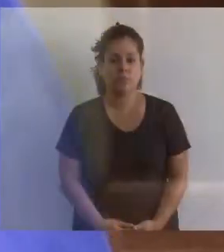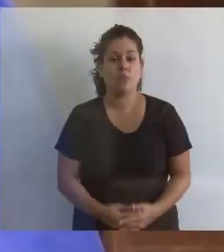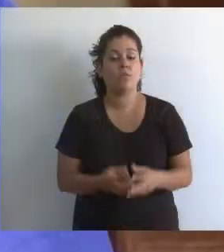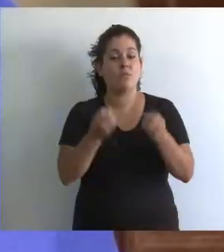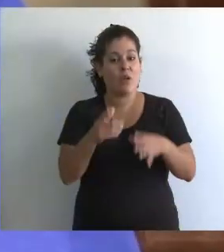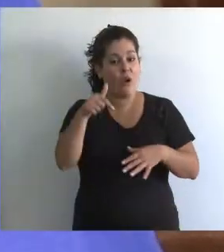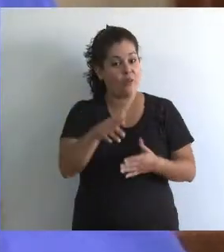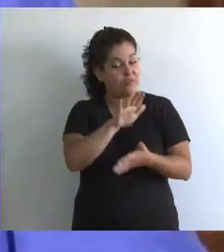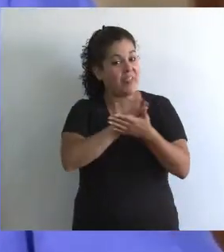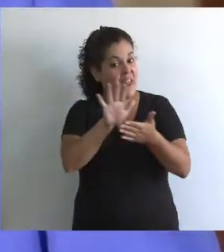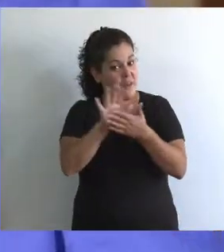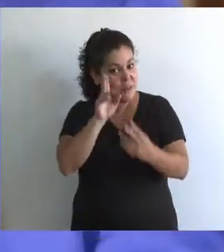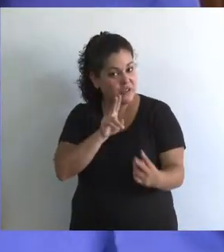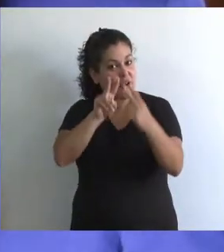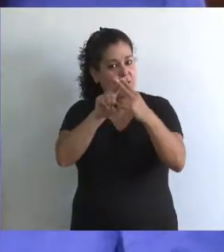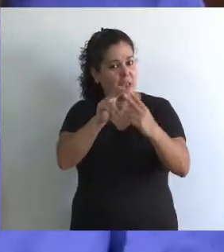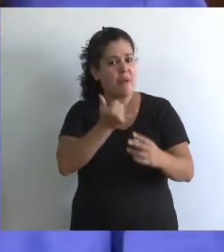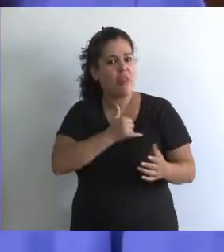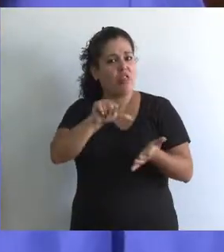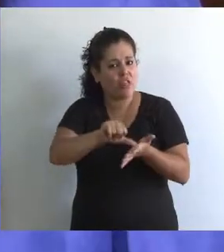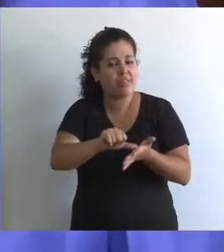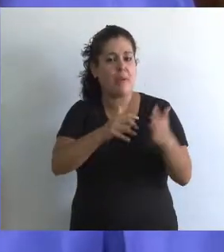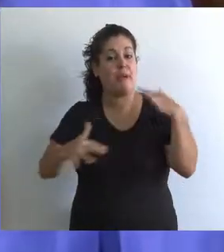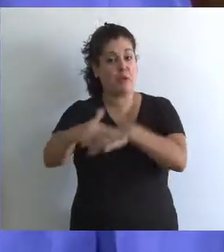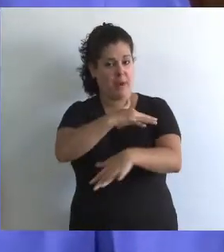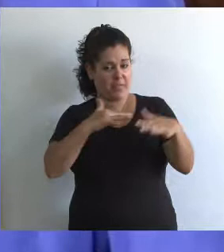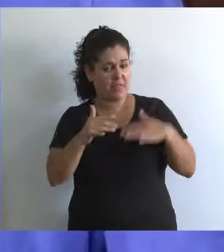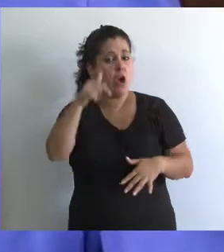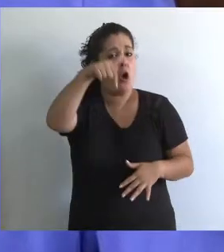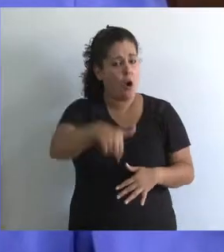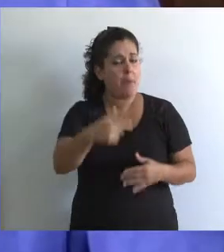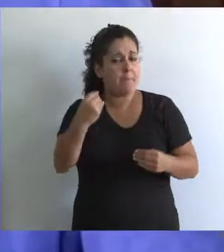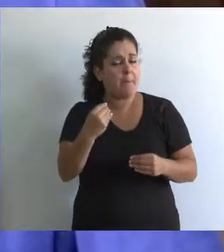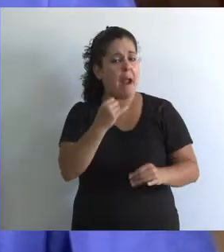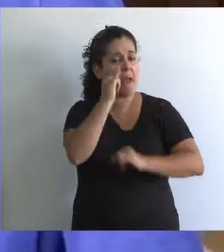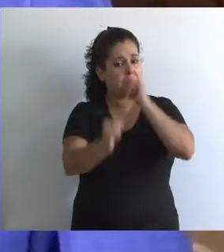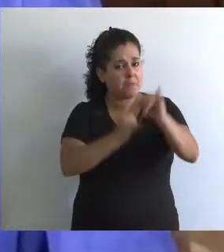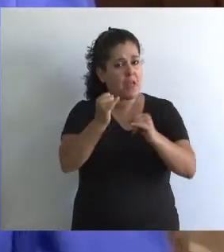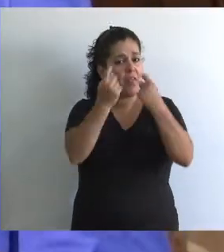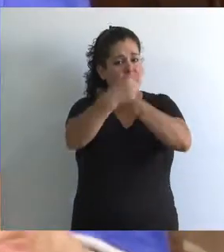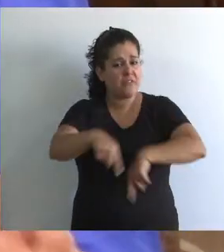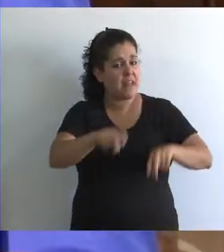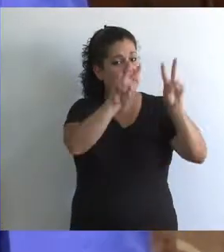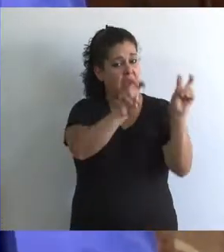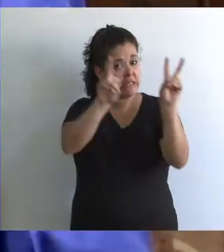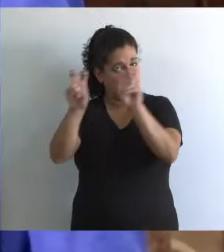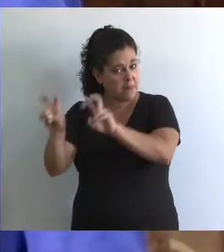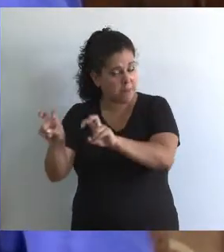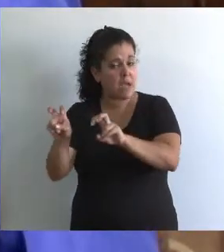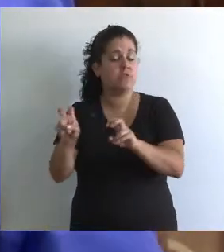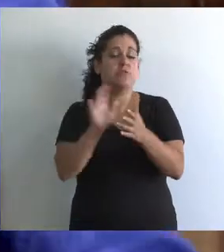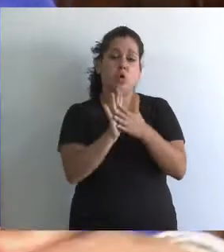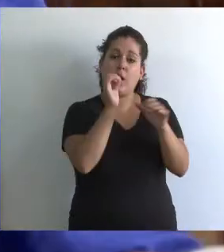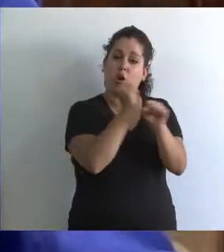¿Qué tal? ¿Cómo les va? Nos reencontramos nuevamente en Pasos Perdidos. Hoy para recorrer diferentes